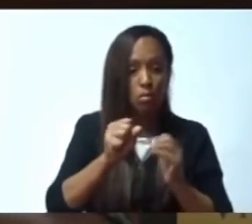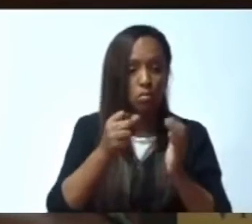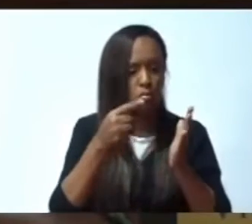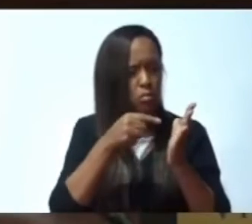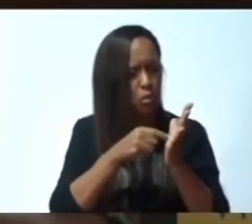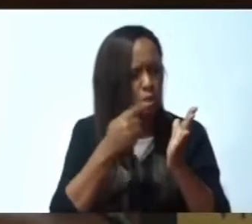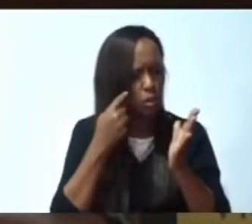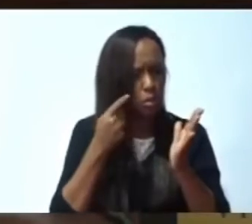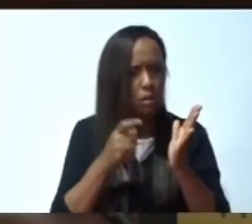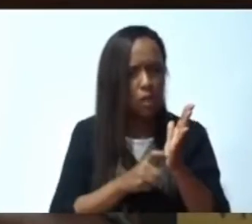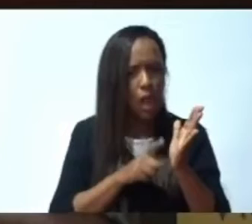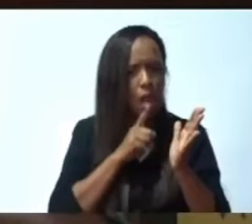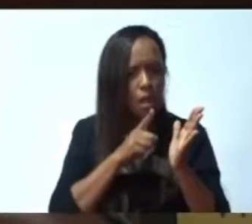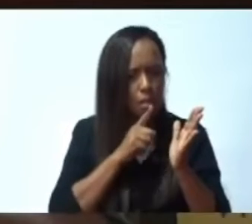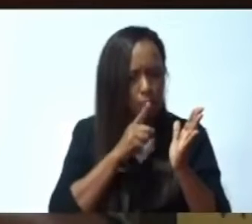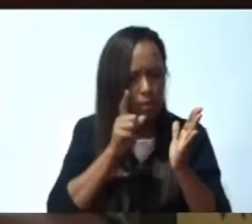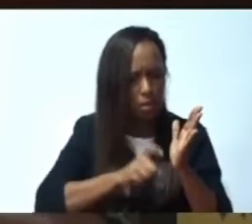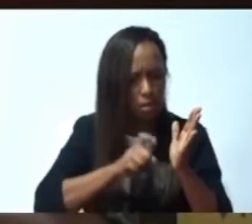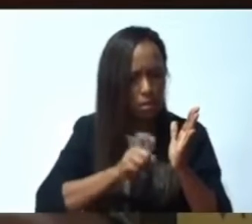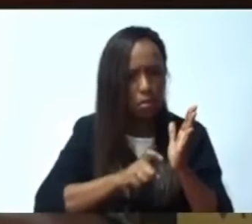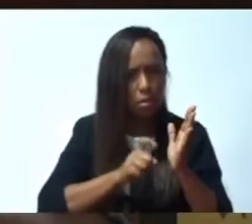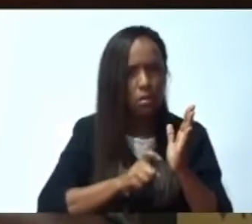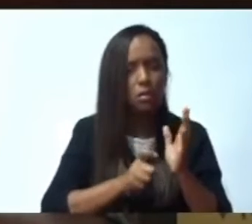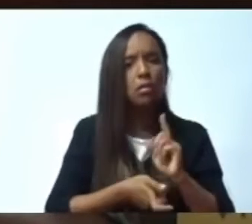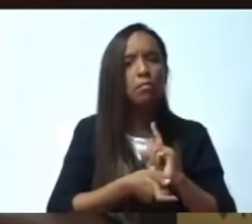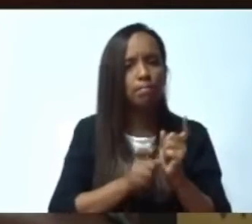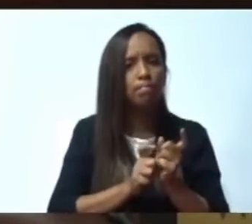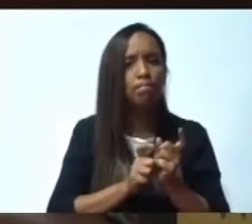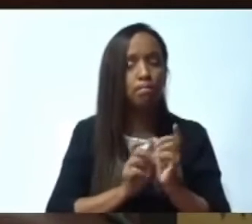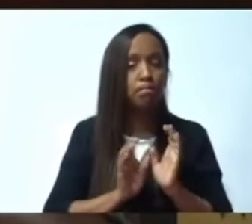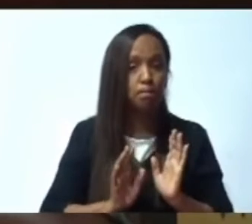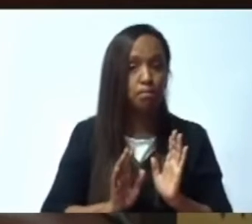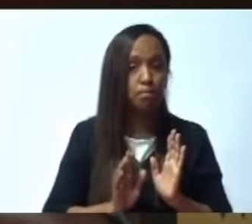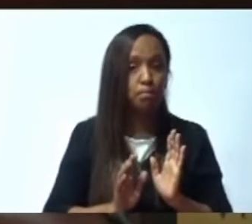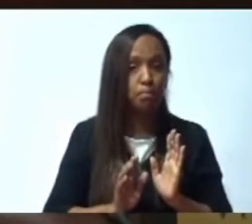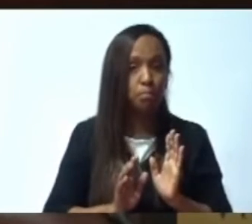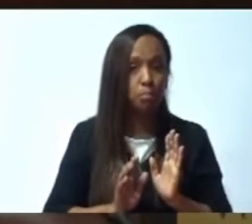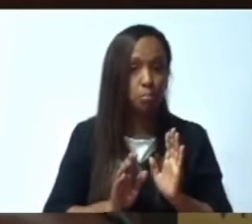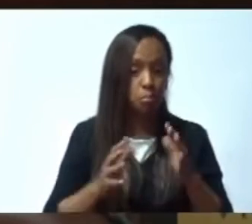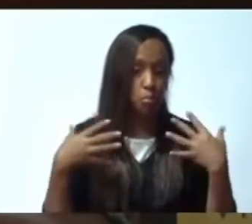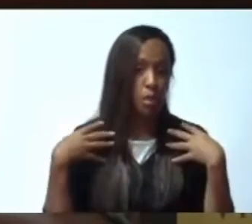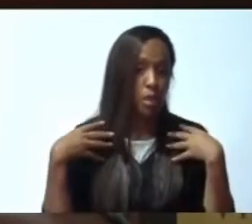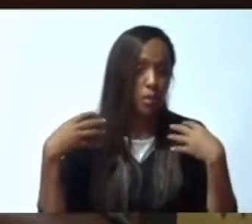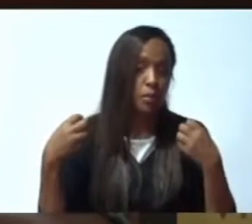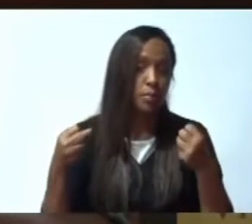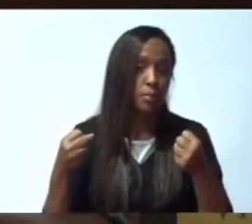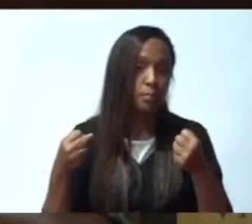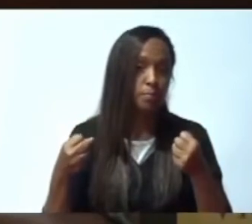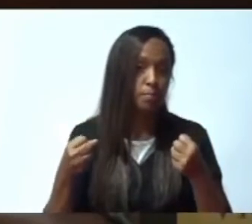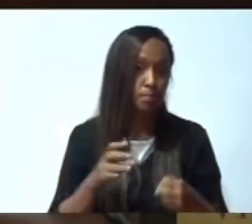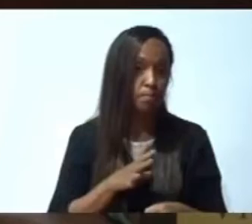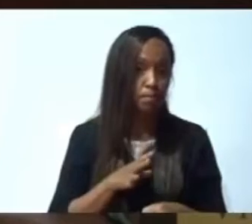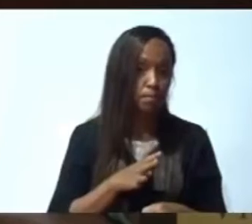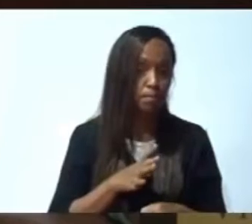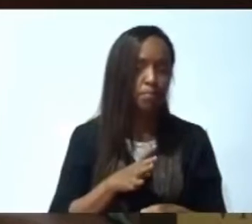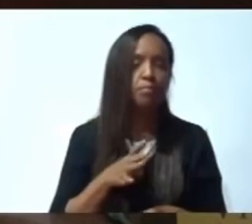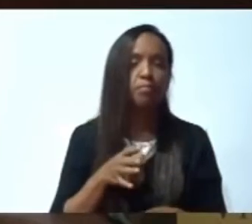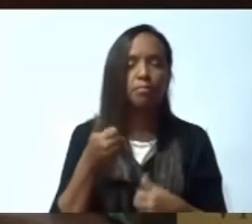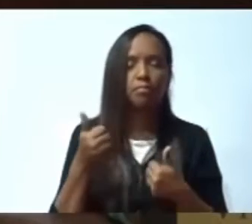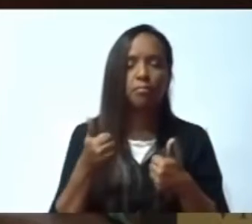de la misma, de la Comisión de Salud. Perfecto. Entonces, Hamlet Sánchez.